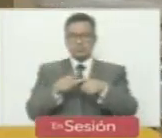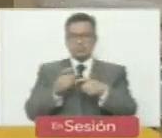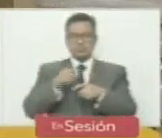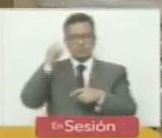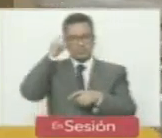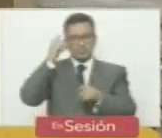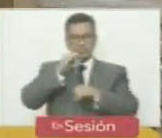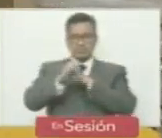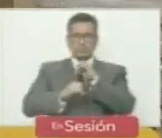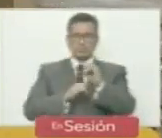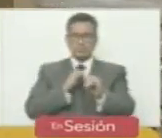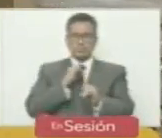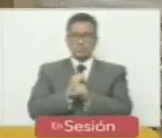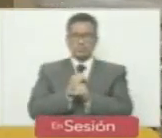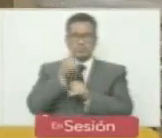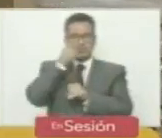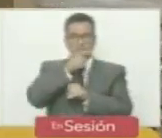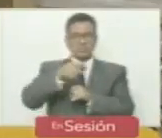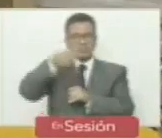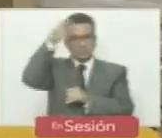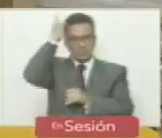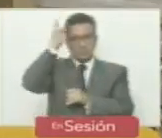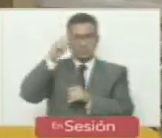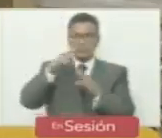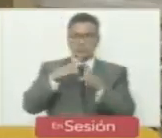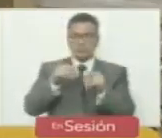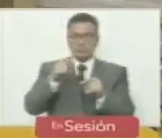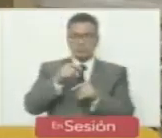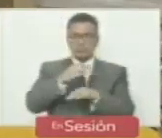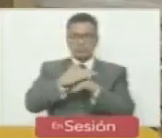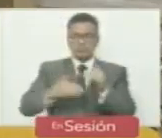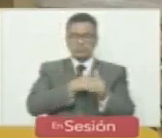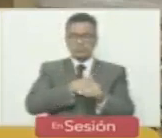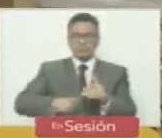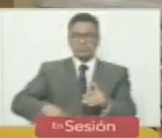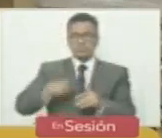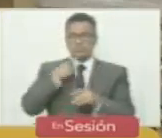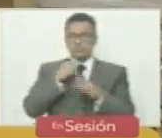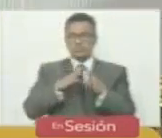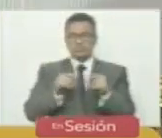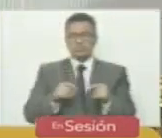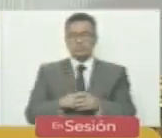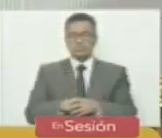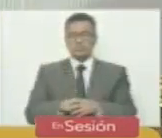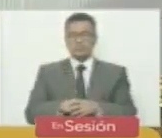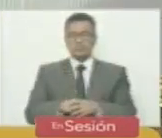Día Internacional de los Pueblos Indígenas. Es todo, señora vicepresidenta.